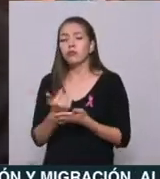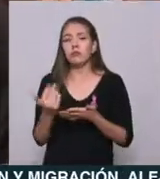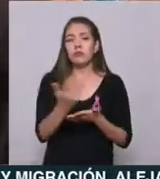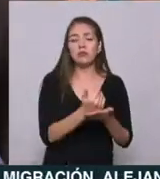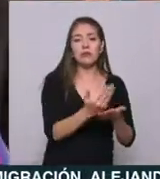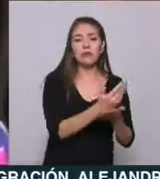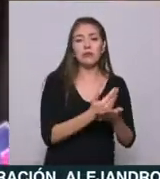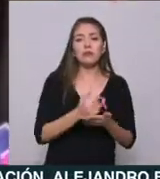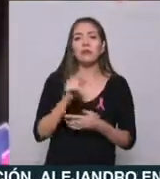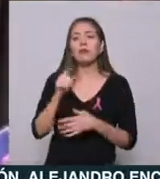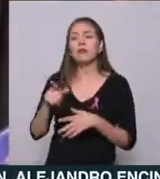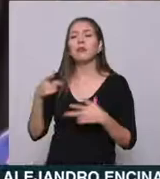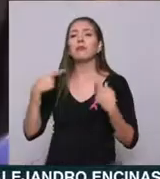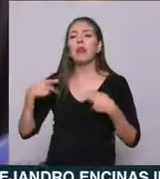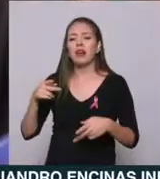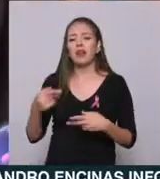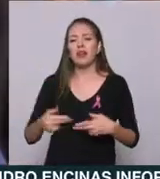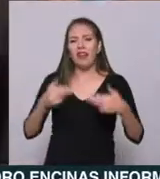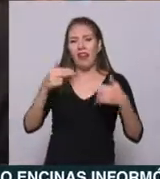este lugar.